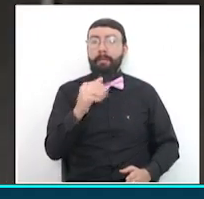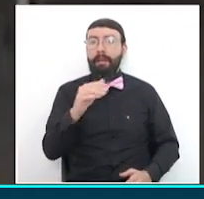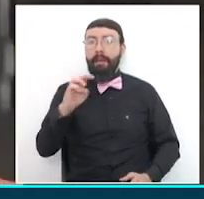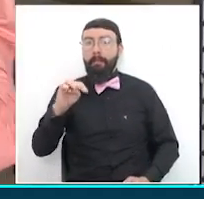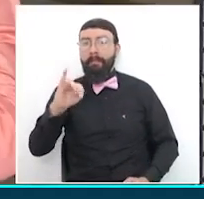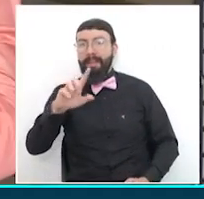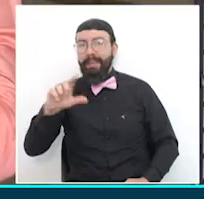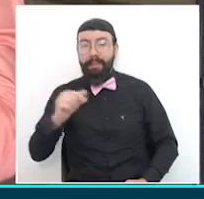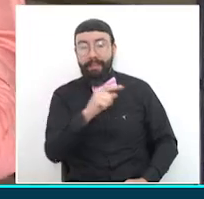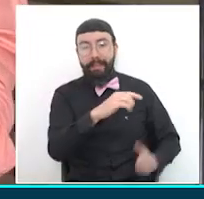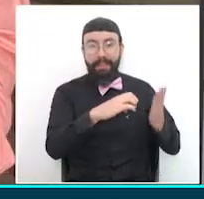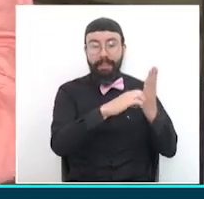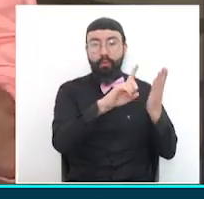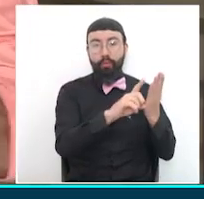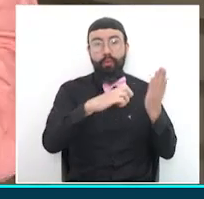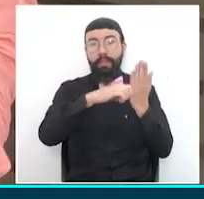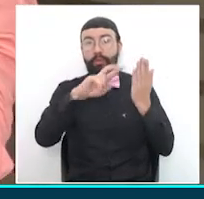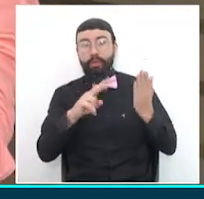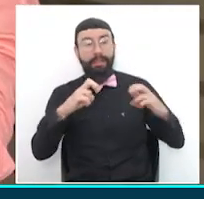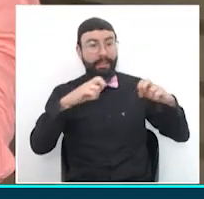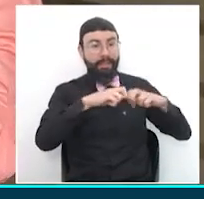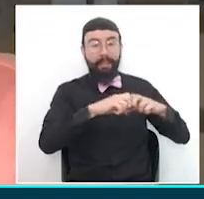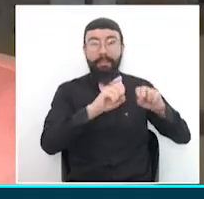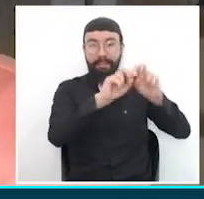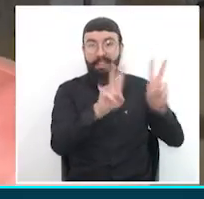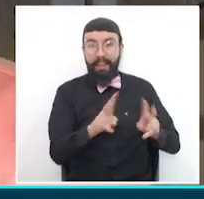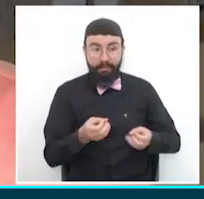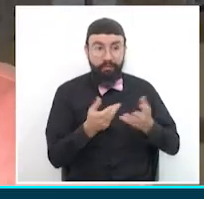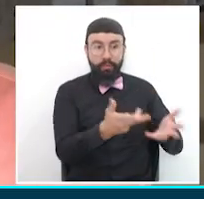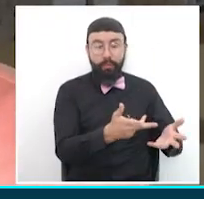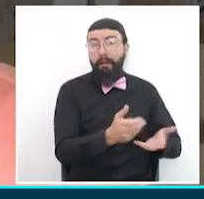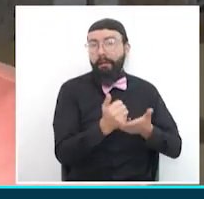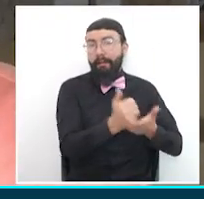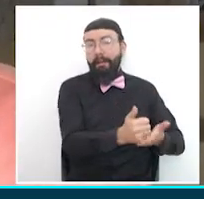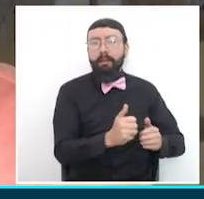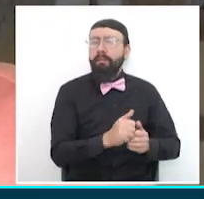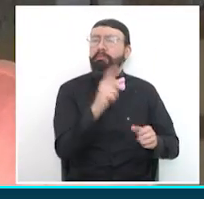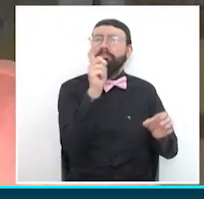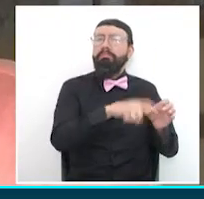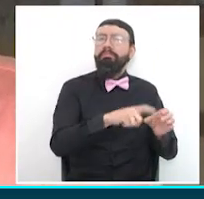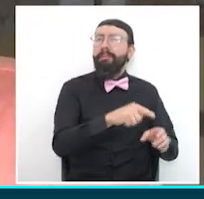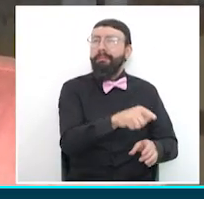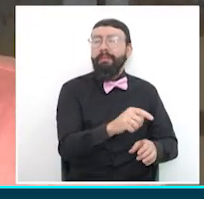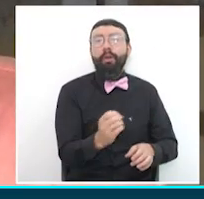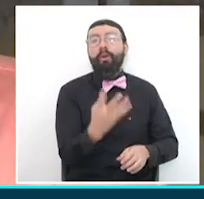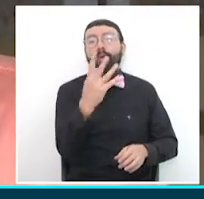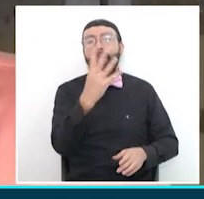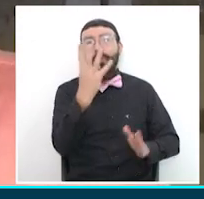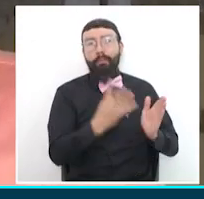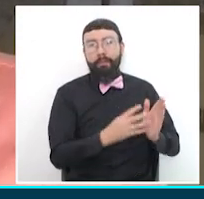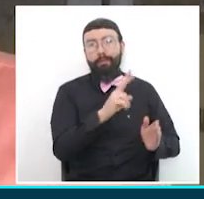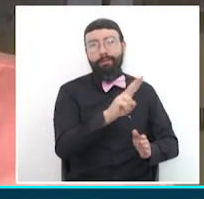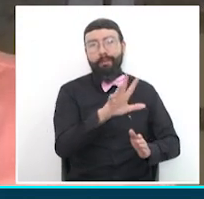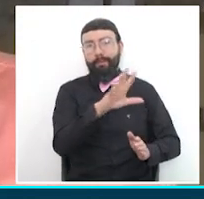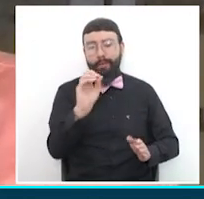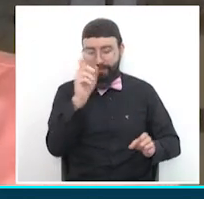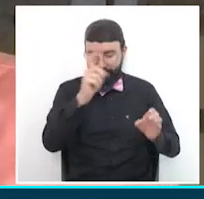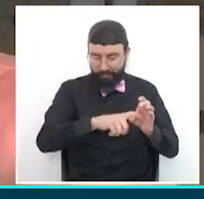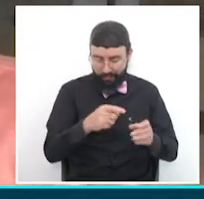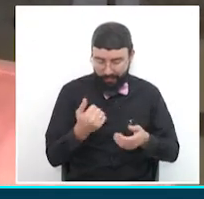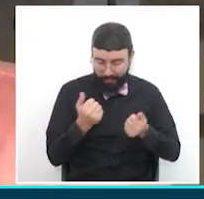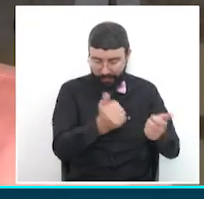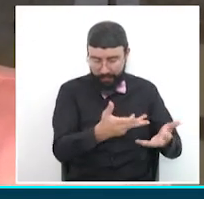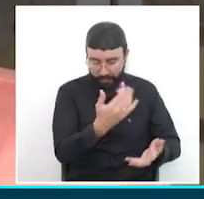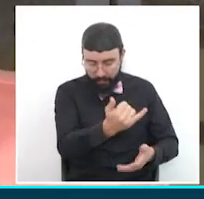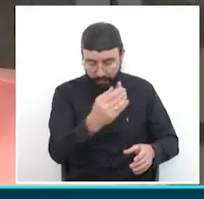se pretende dar conectividad a los beneficiados de los equipos. Los cupos aumentaron a 4.250 con el operador Claro, que